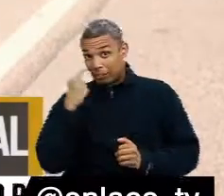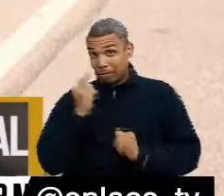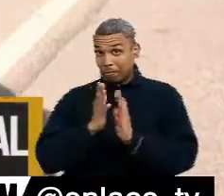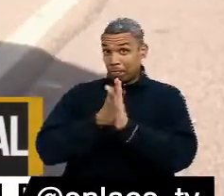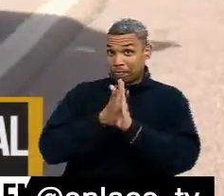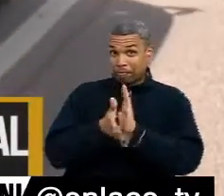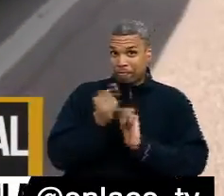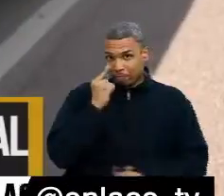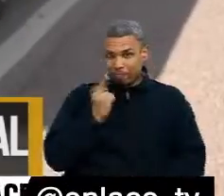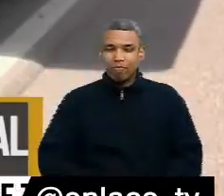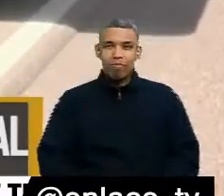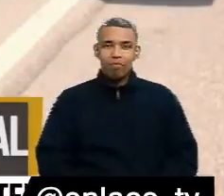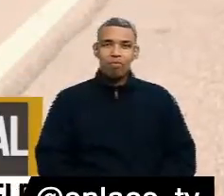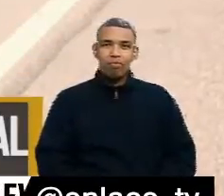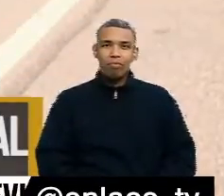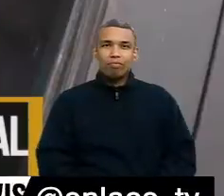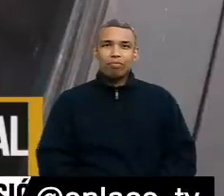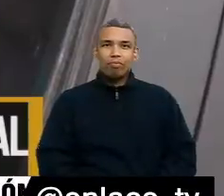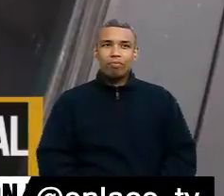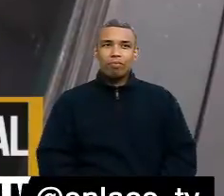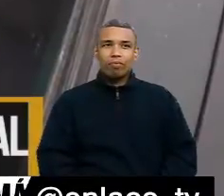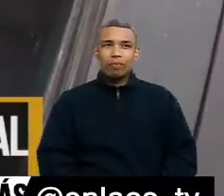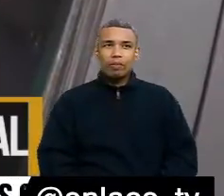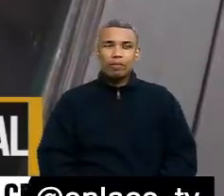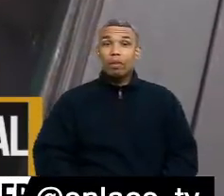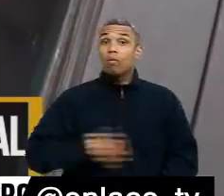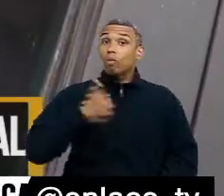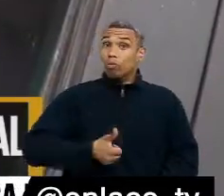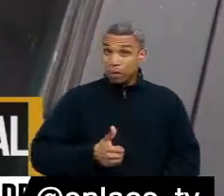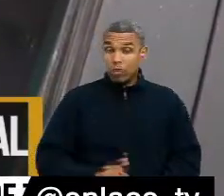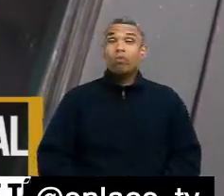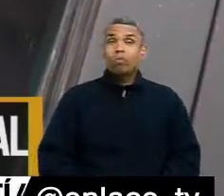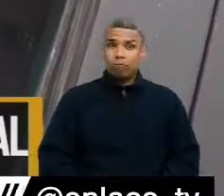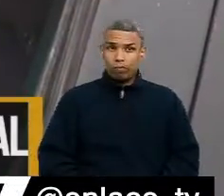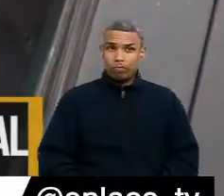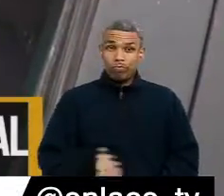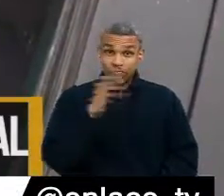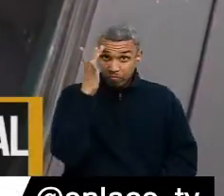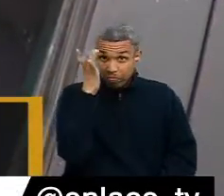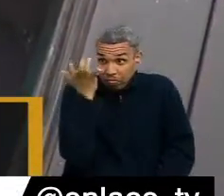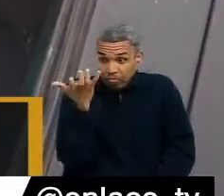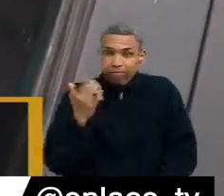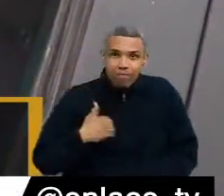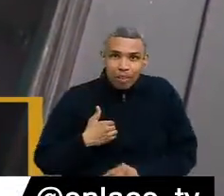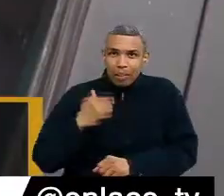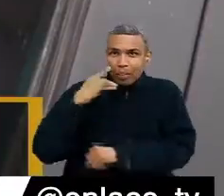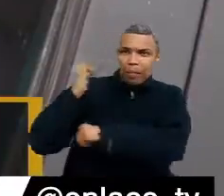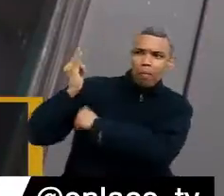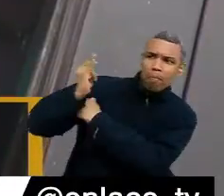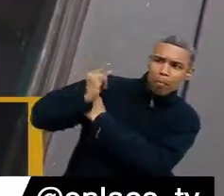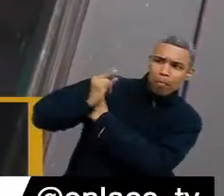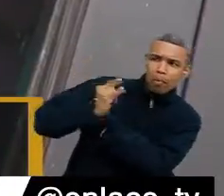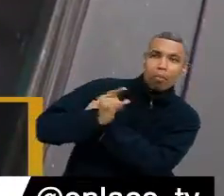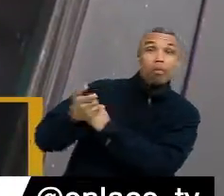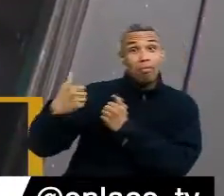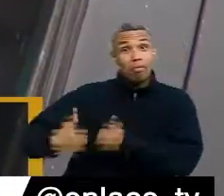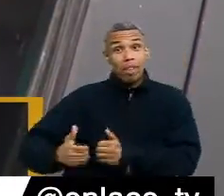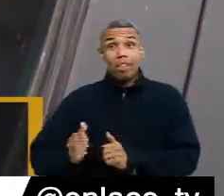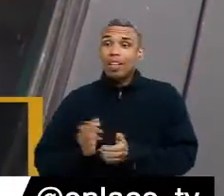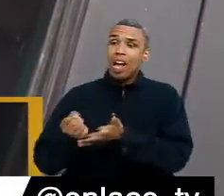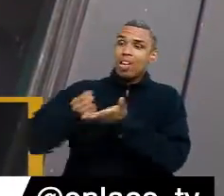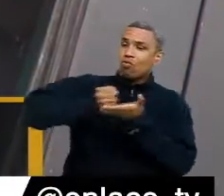normalidad. Esto fue lo que nos dijeron. Pues es muy bueno porque obviamente están verificando que todos los documentos estén en regla, que todo fluya